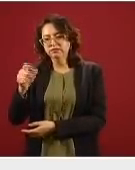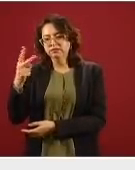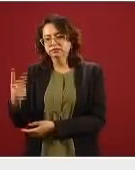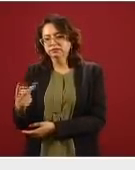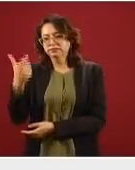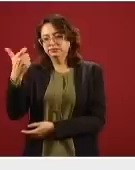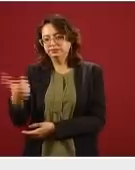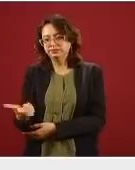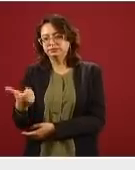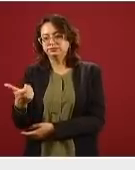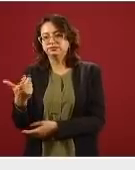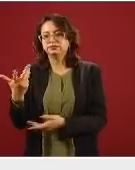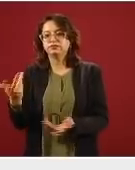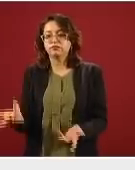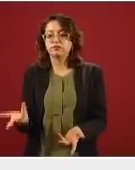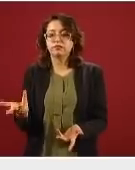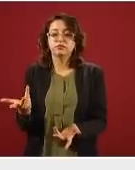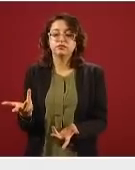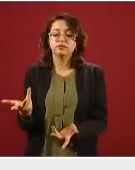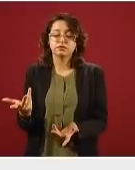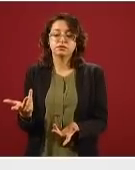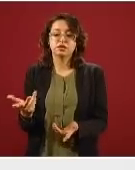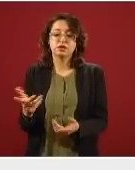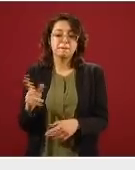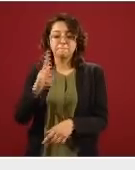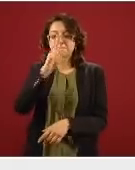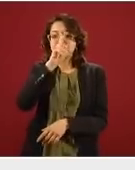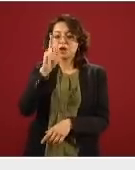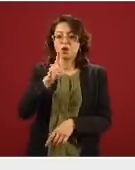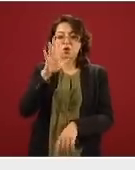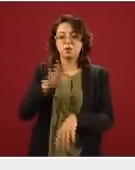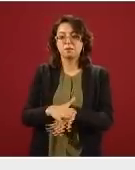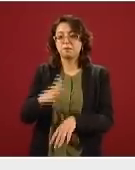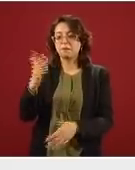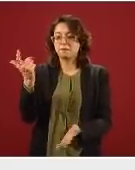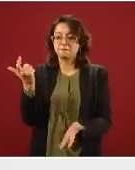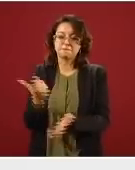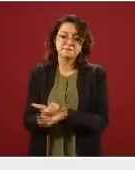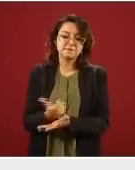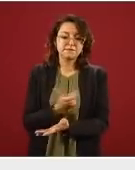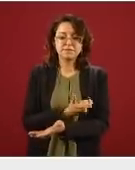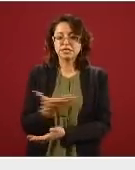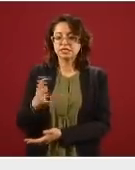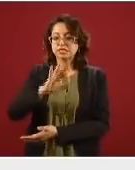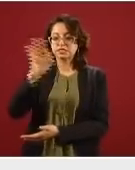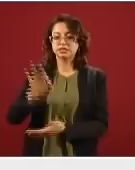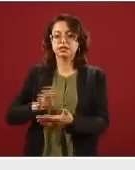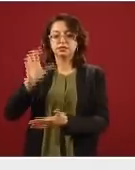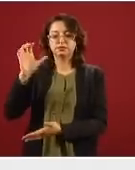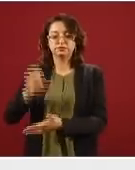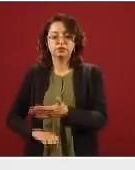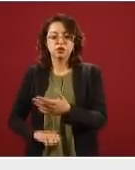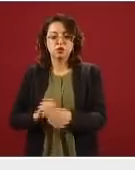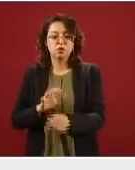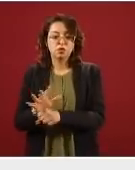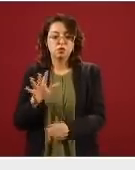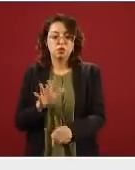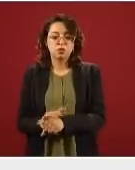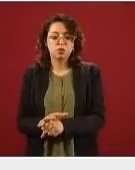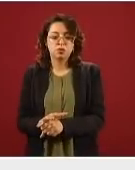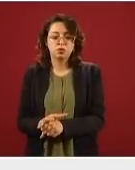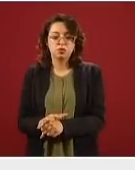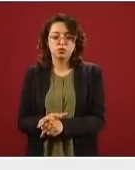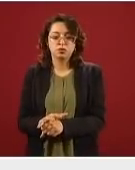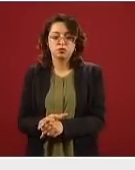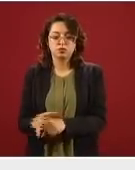$5,522.39, mientras el que nos da el peor tipo de cambio con la mayor comisión combinado es Western Union, que